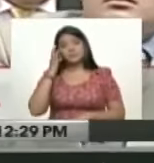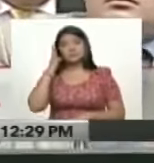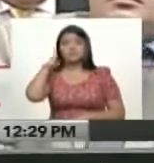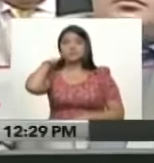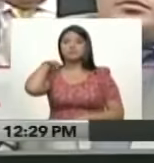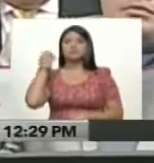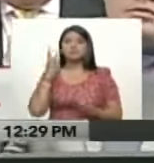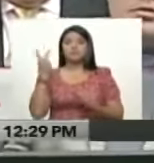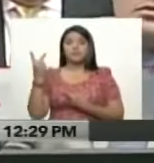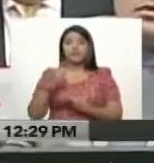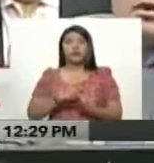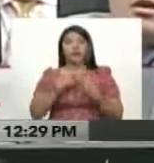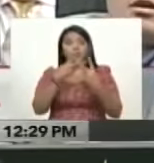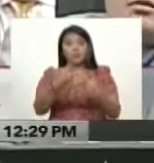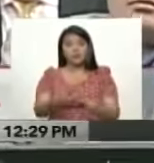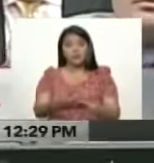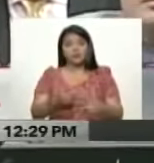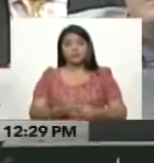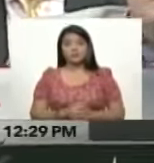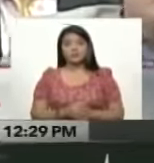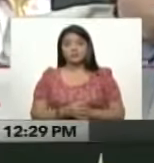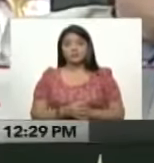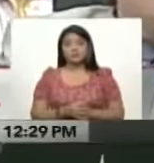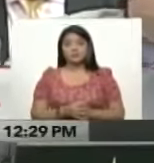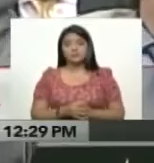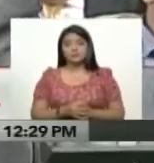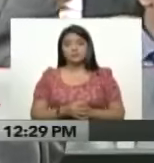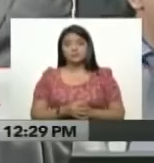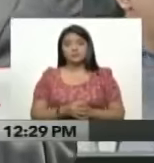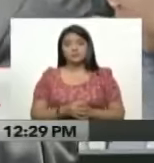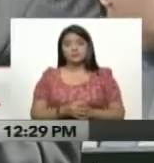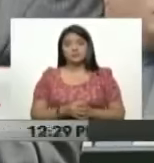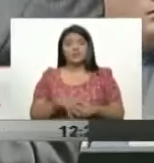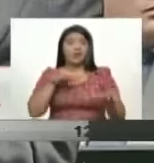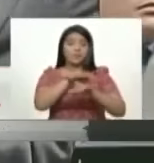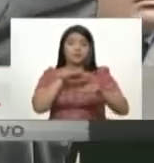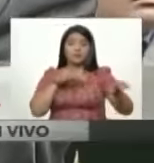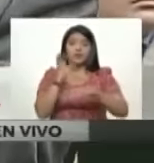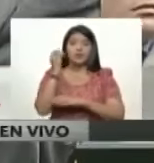representando la voluntad de las dos terceras partes de esta asamblea,